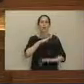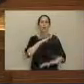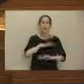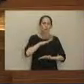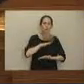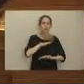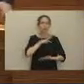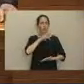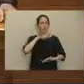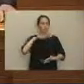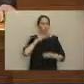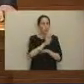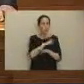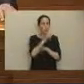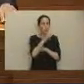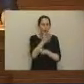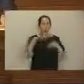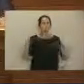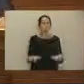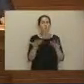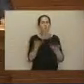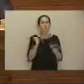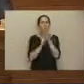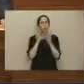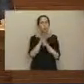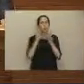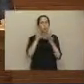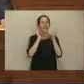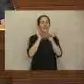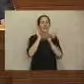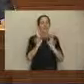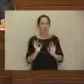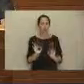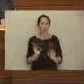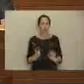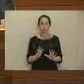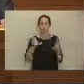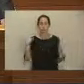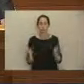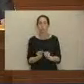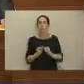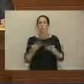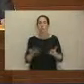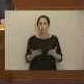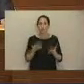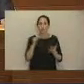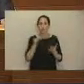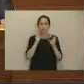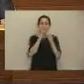del paciente, a efectos de potenciarlas desde un enfoque rehabilitador. En resumidas cuentas, el enfoque